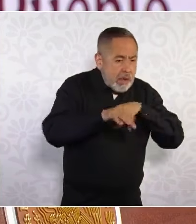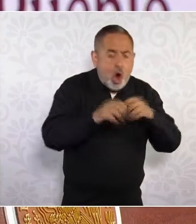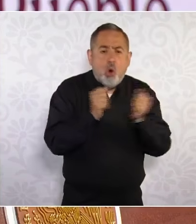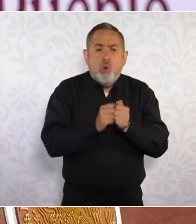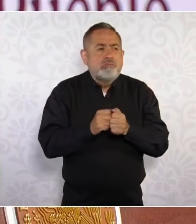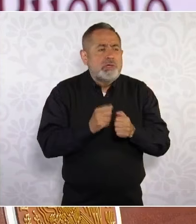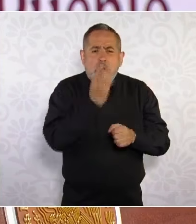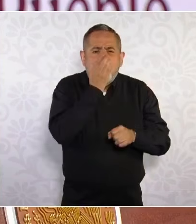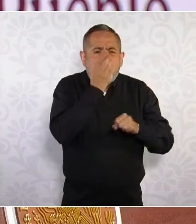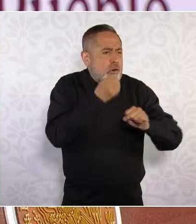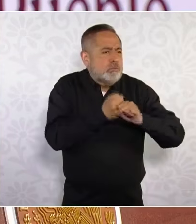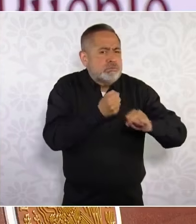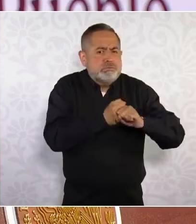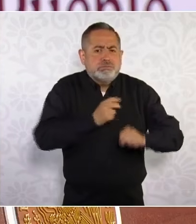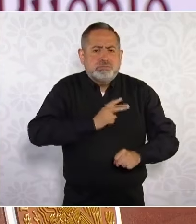decir,